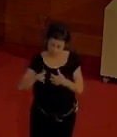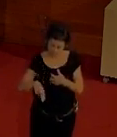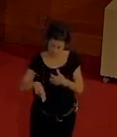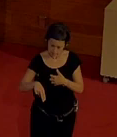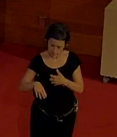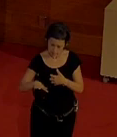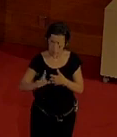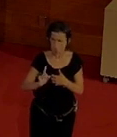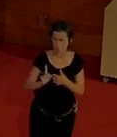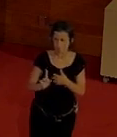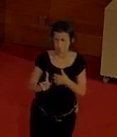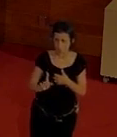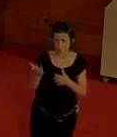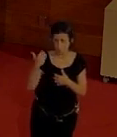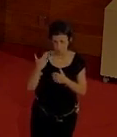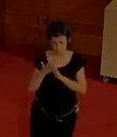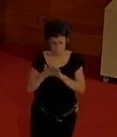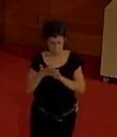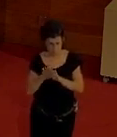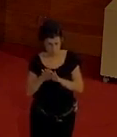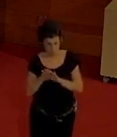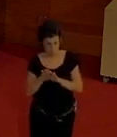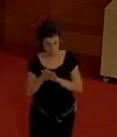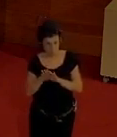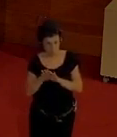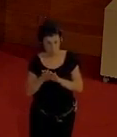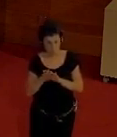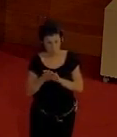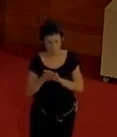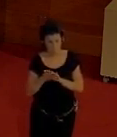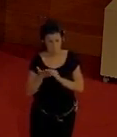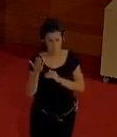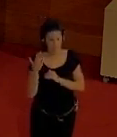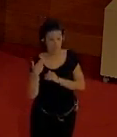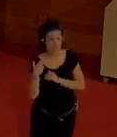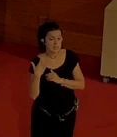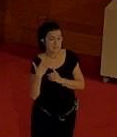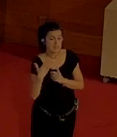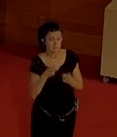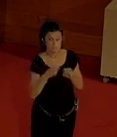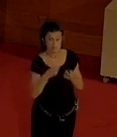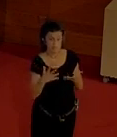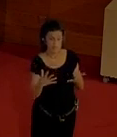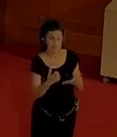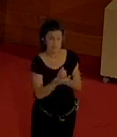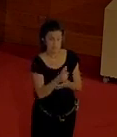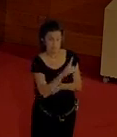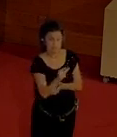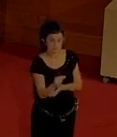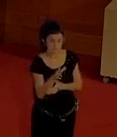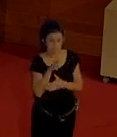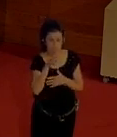has mencionado antes vendía no lo has mencionado Pero antes vendía todo a 100 pero ahora nos hace ferrocarriles de alta